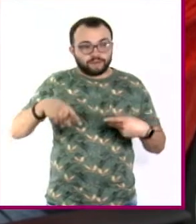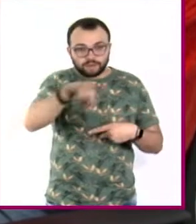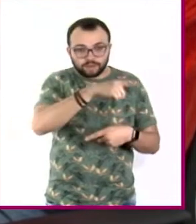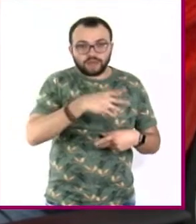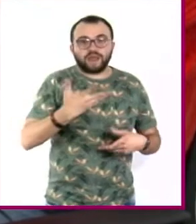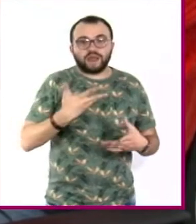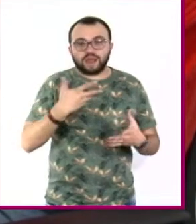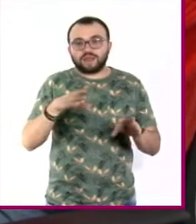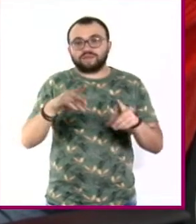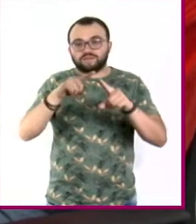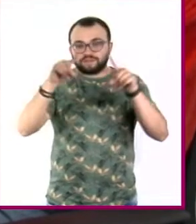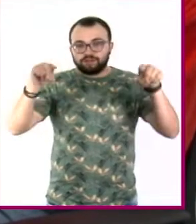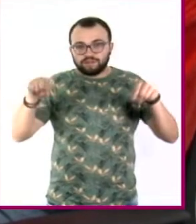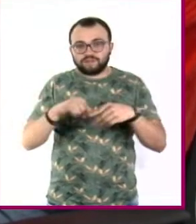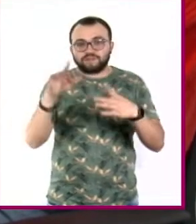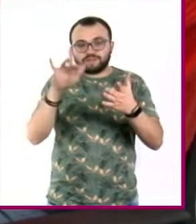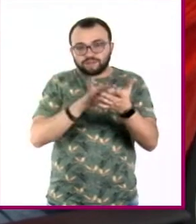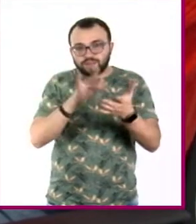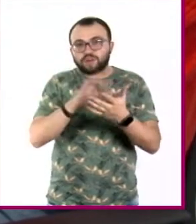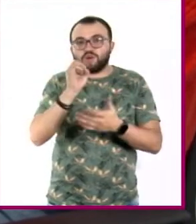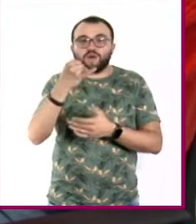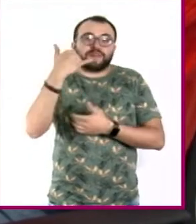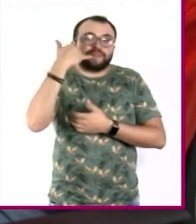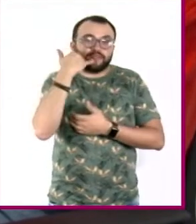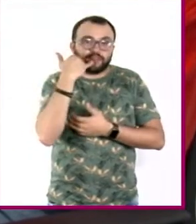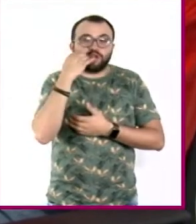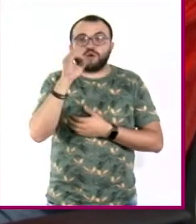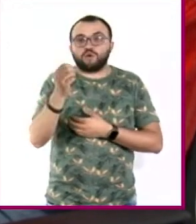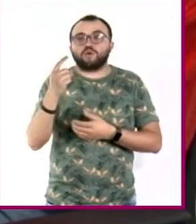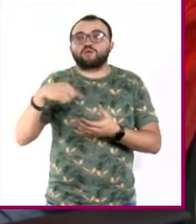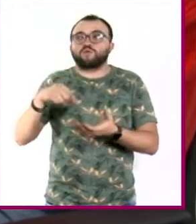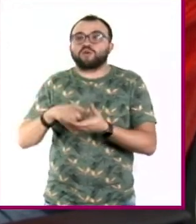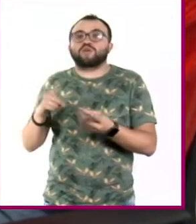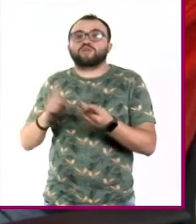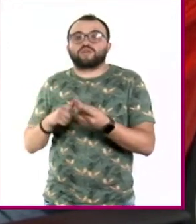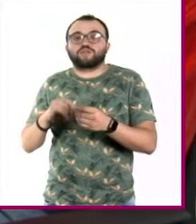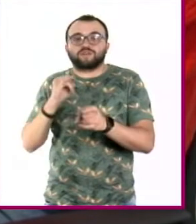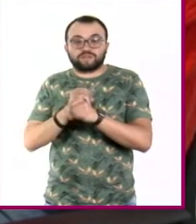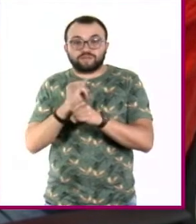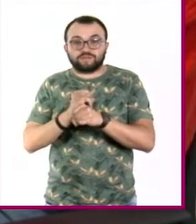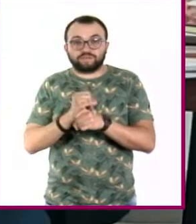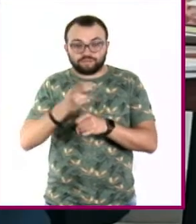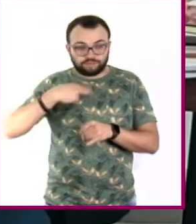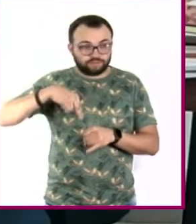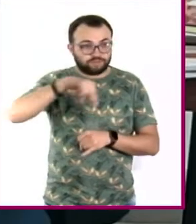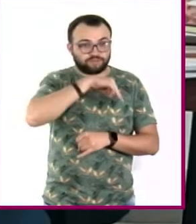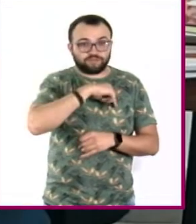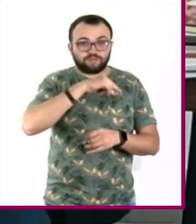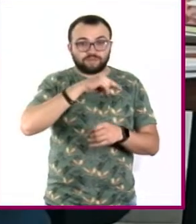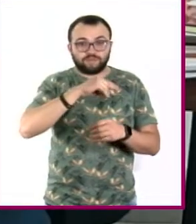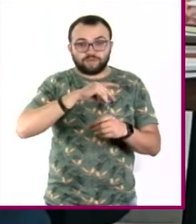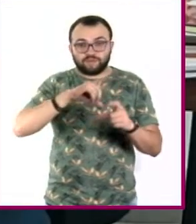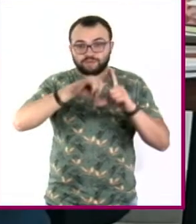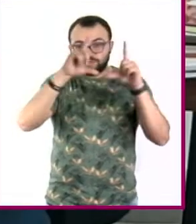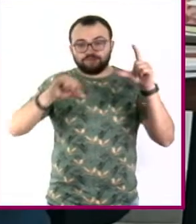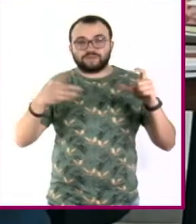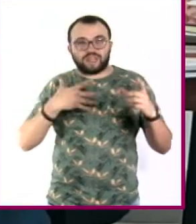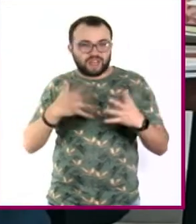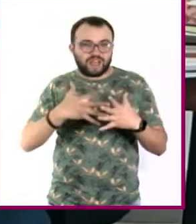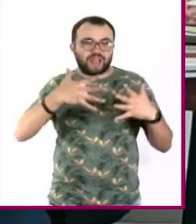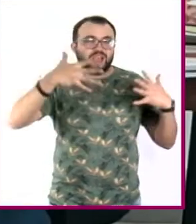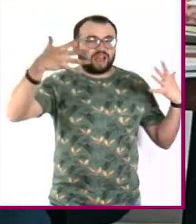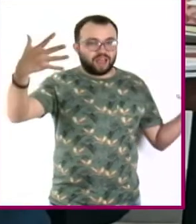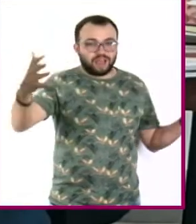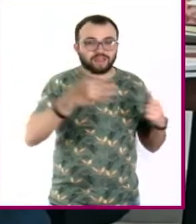teléfono inteligente, o al menos sitios de cómputo con internet. Nuestro país es muy grande y hay muchas regiones todavía